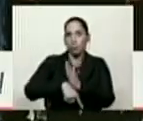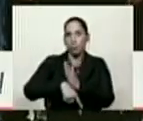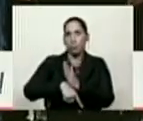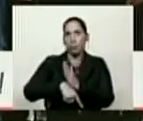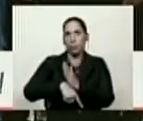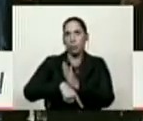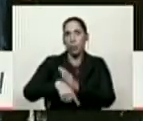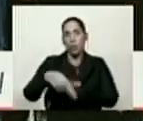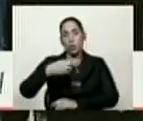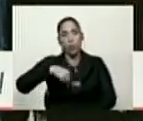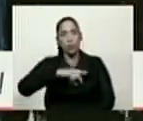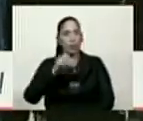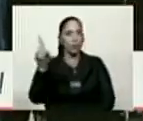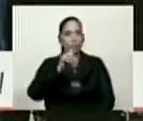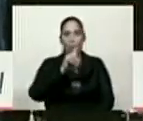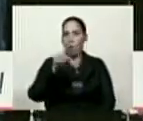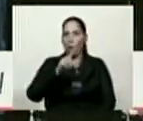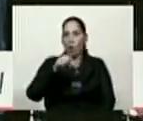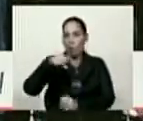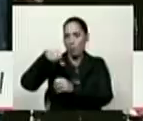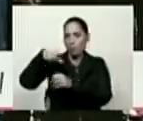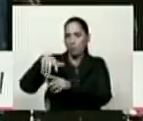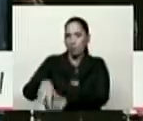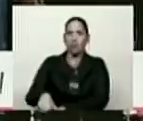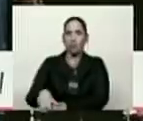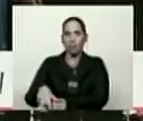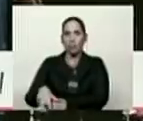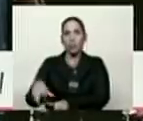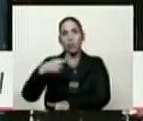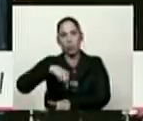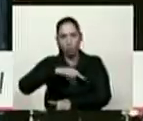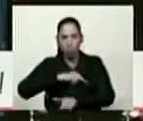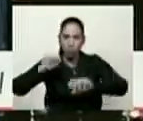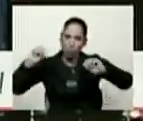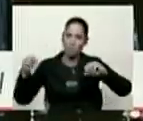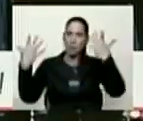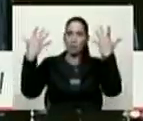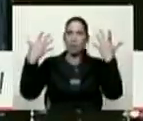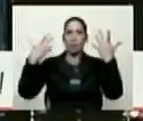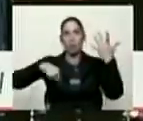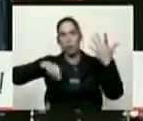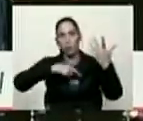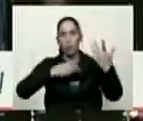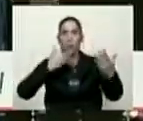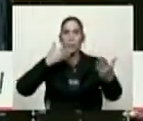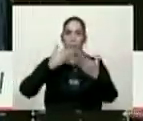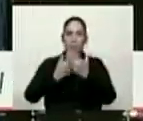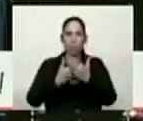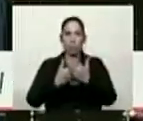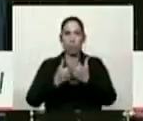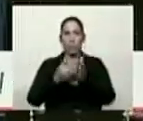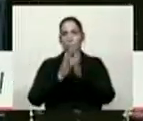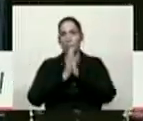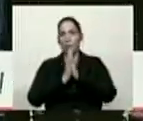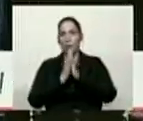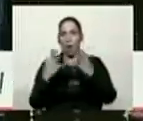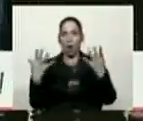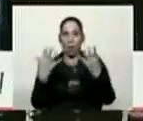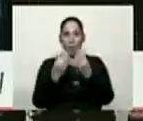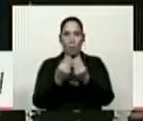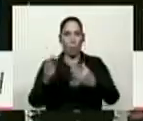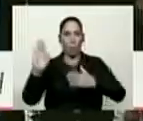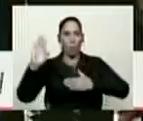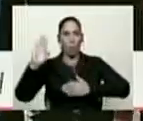vamos a hundir, nosotros vamos a vencer, nosotros venceremos. Les pido por favor que ahora sí me acompañen en este